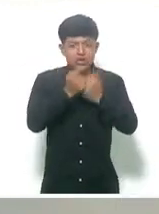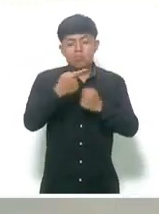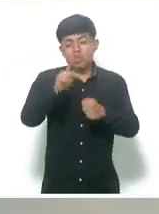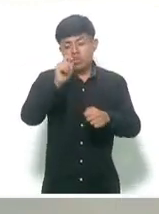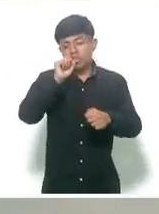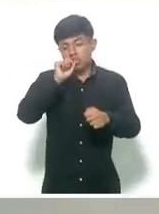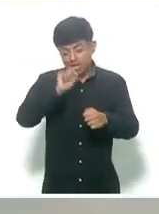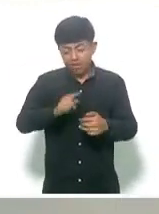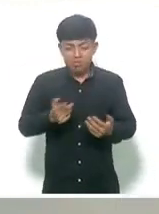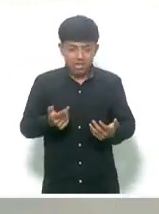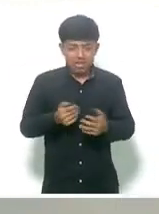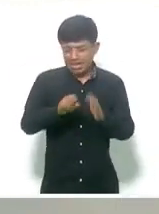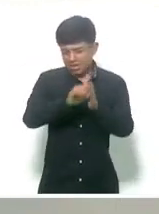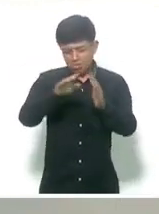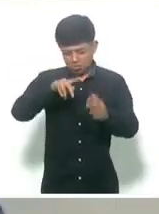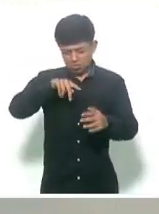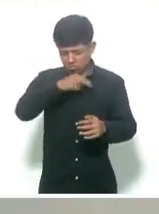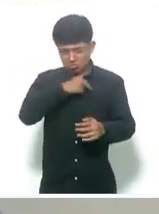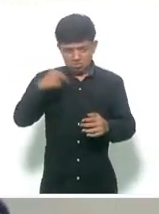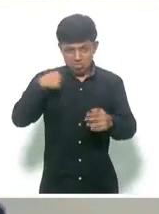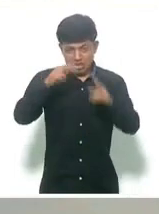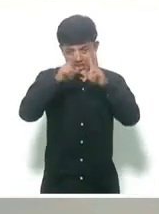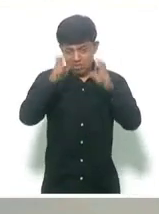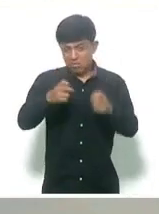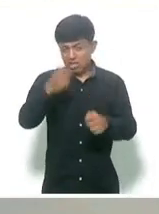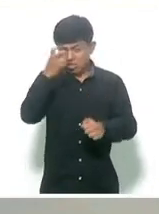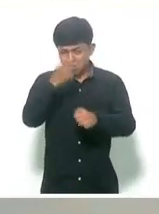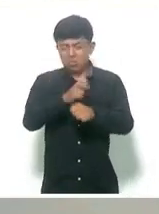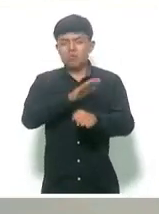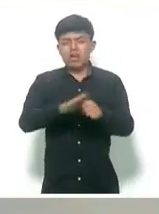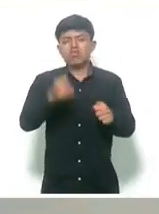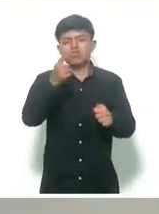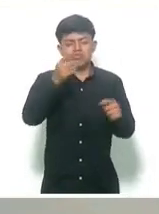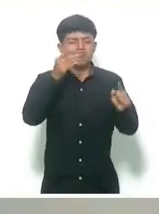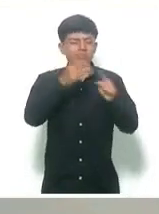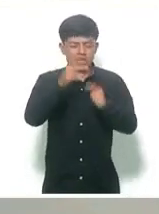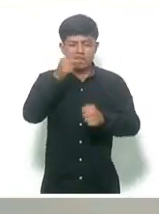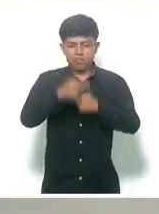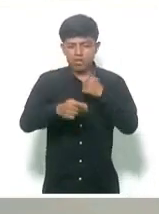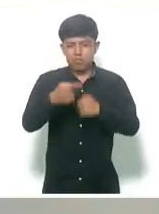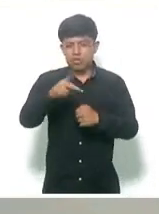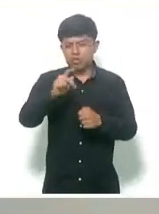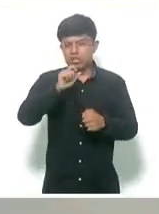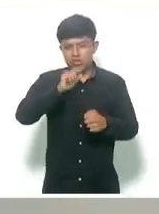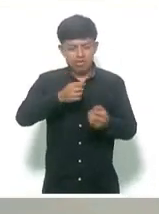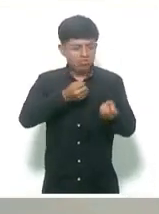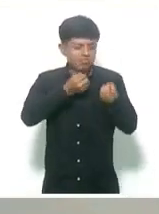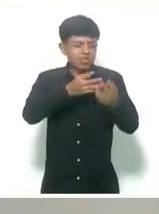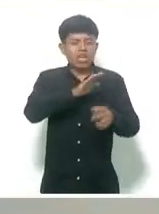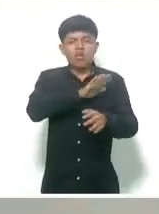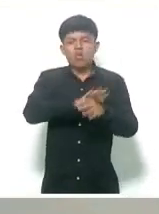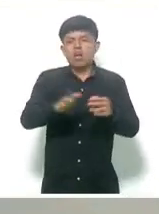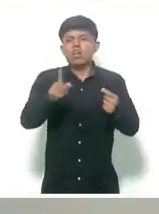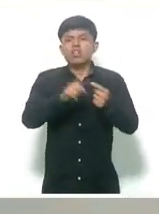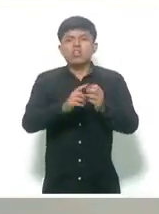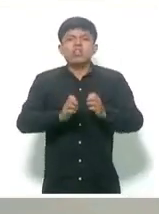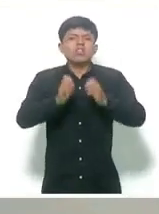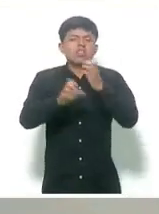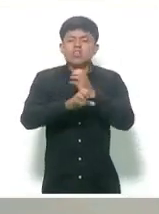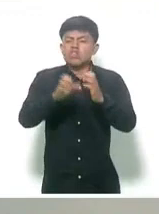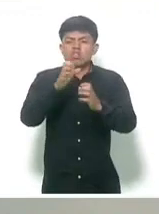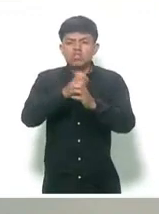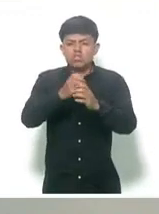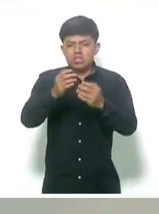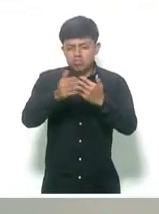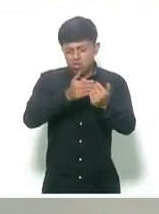haciendo nosotros como esquemas de seguridad pero acompañados siempre con un tema de atender las causas estructurales no los mejores